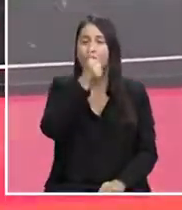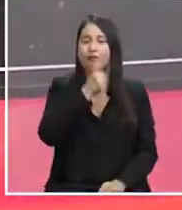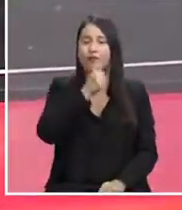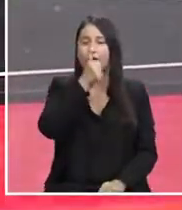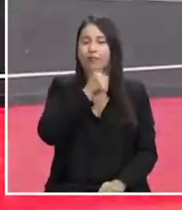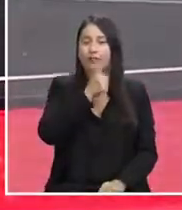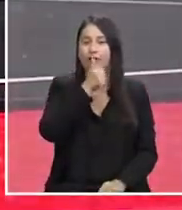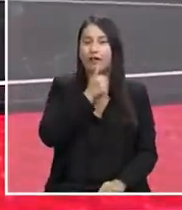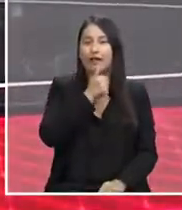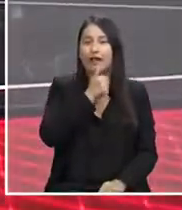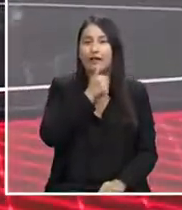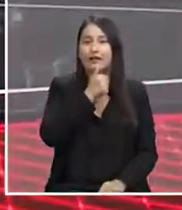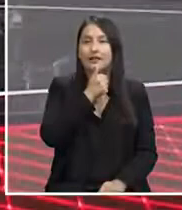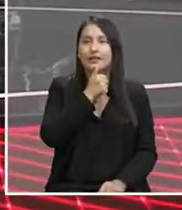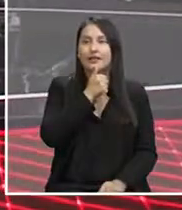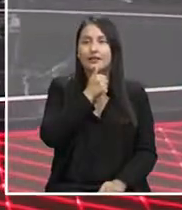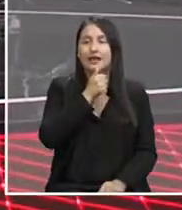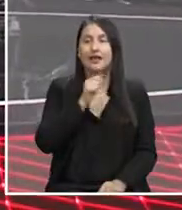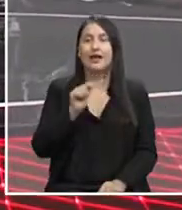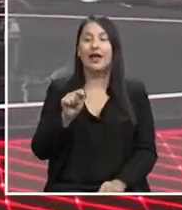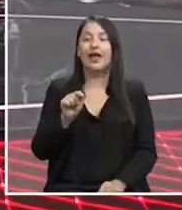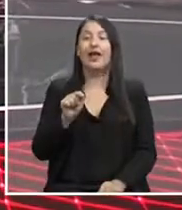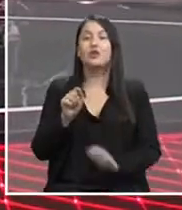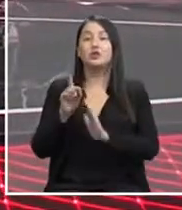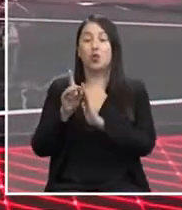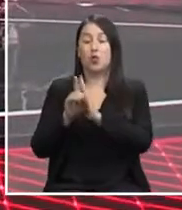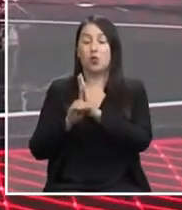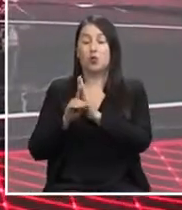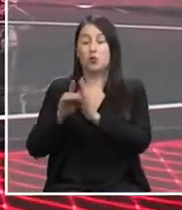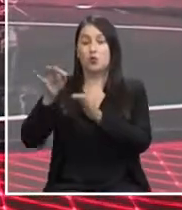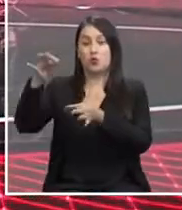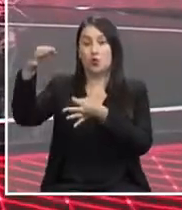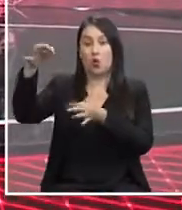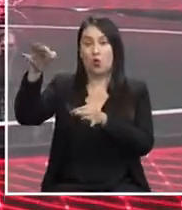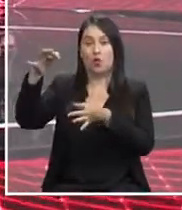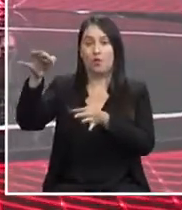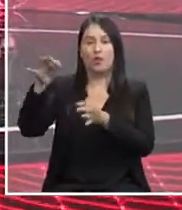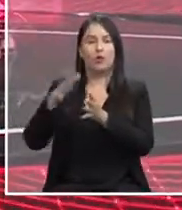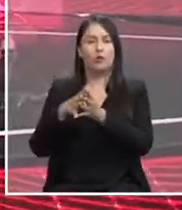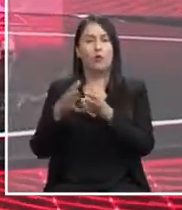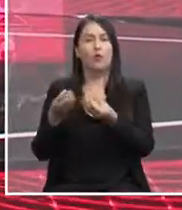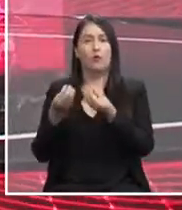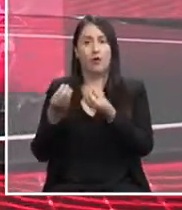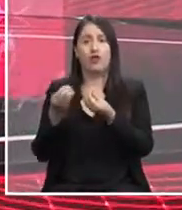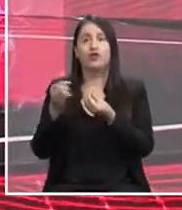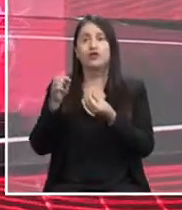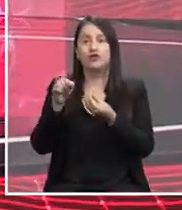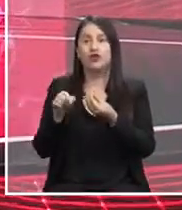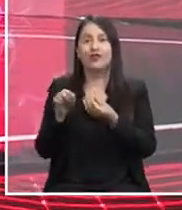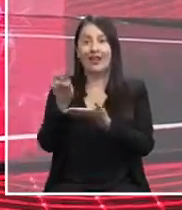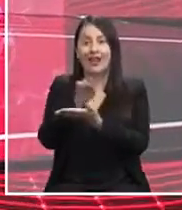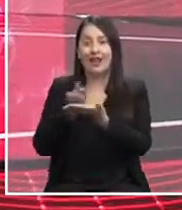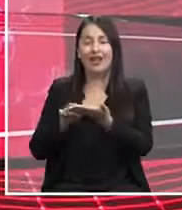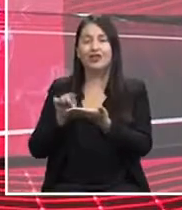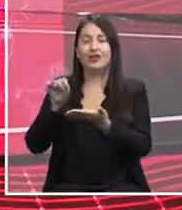sobre la tolerancia de John Locke es un documento maravilloso para leer sobre esto y para reflexionar al respecto. Muchos siglos